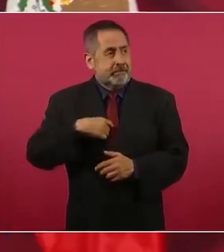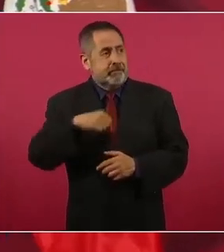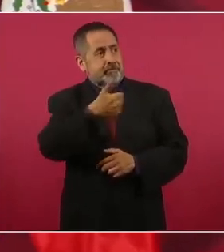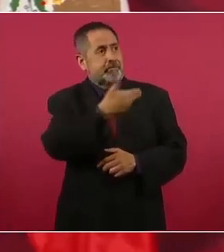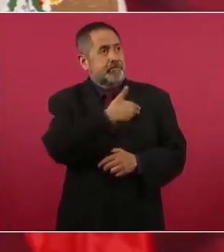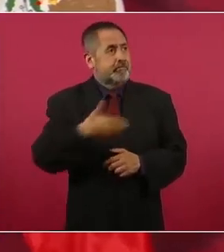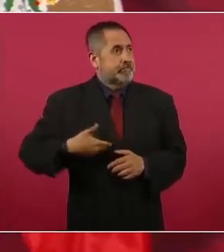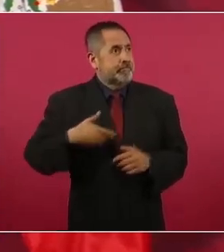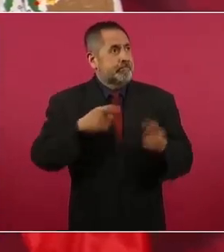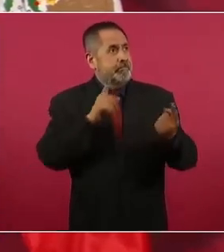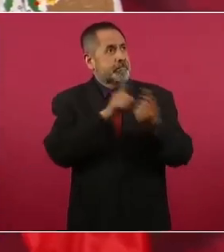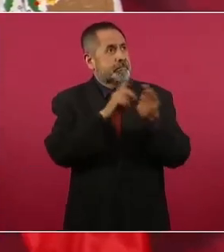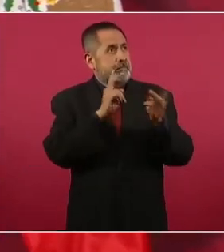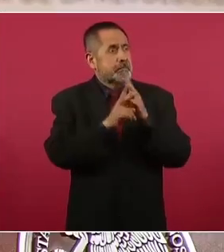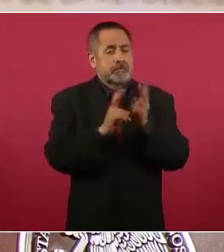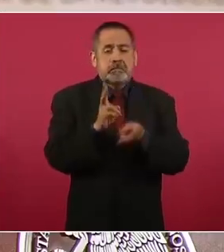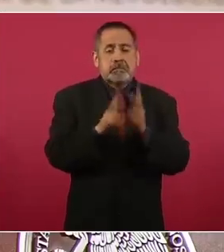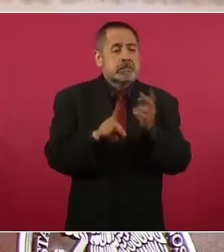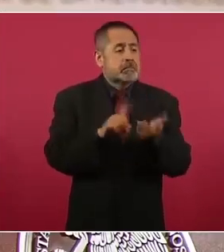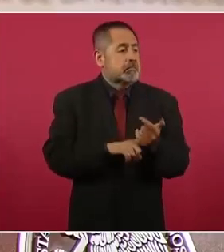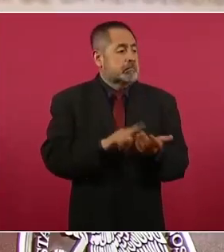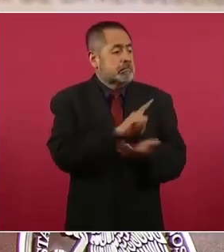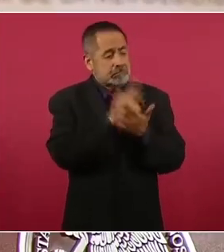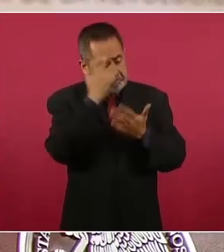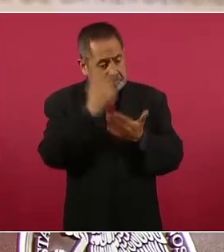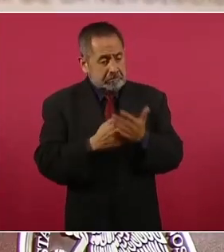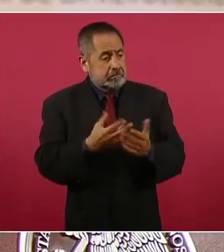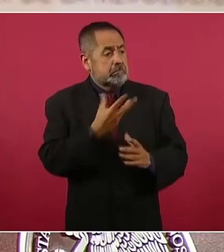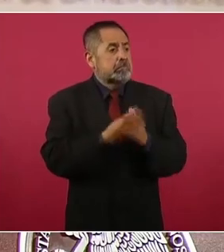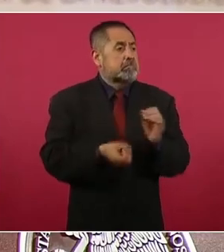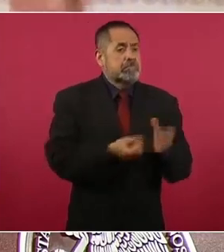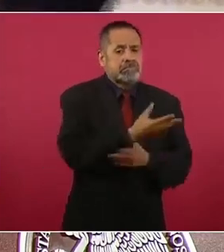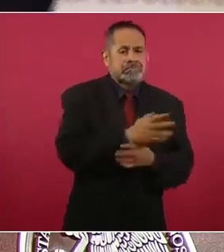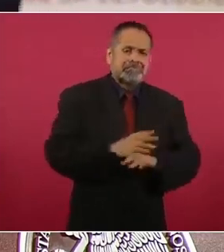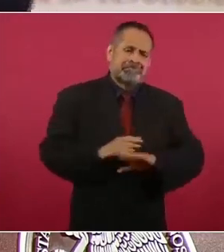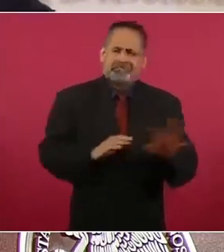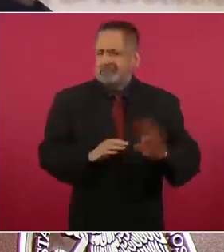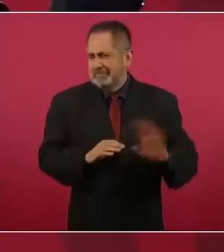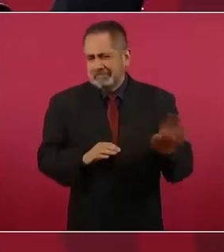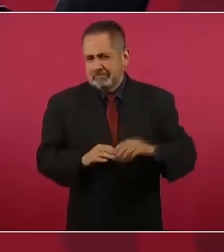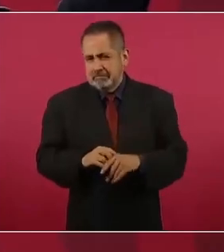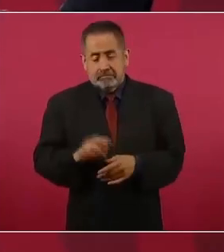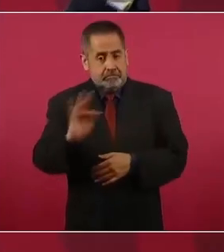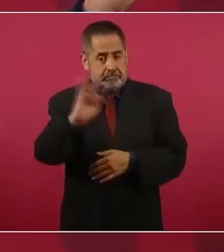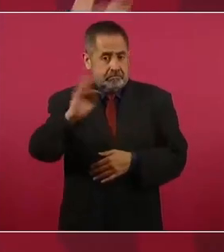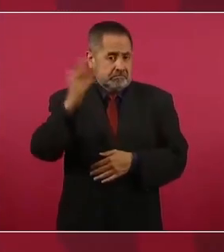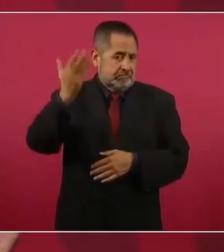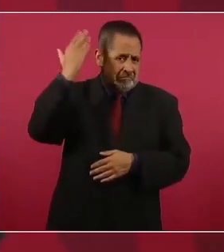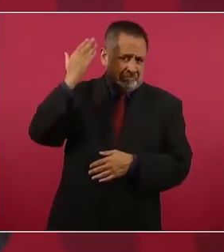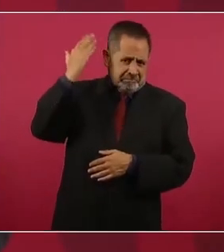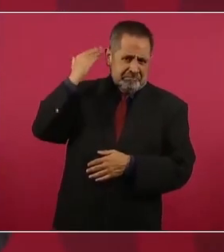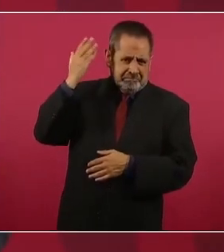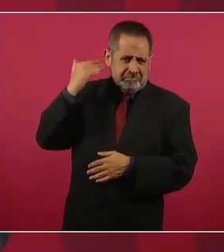el asunto de un presunto delincuente. Eso a lo mejor lo hacían antes.